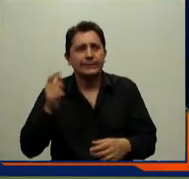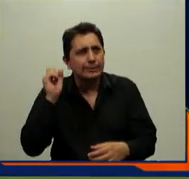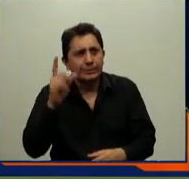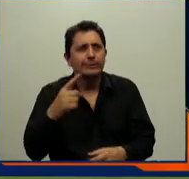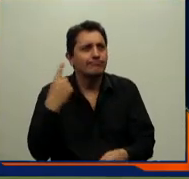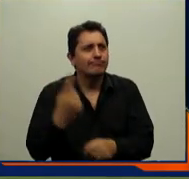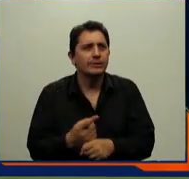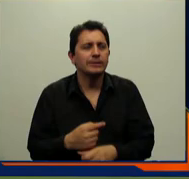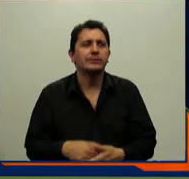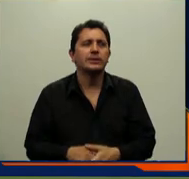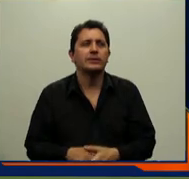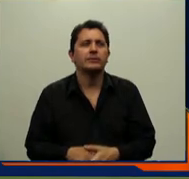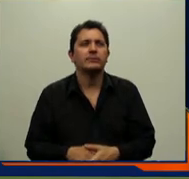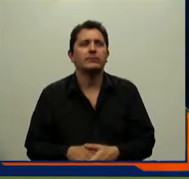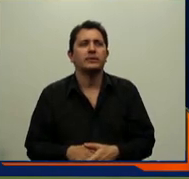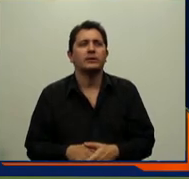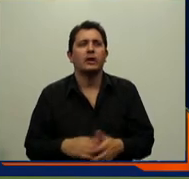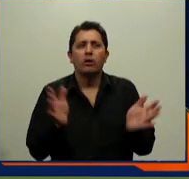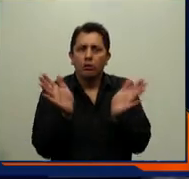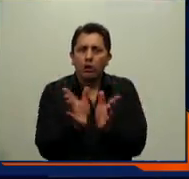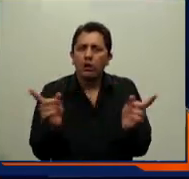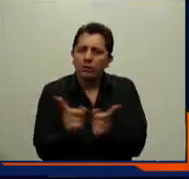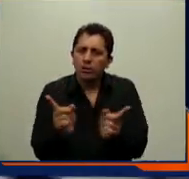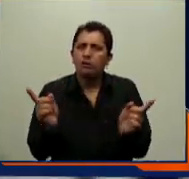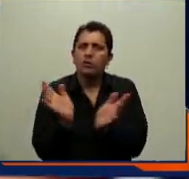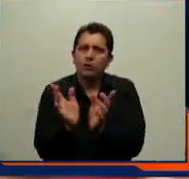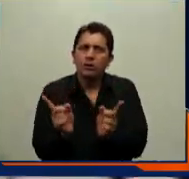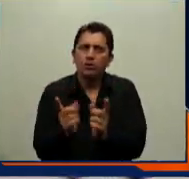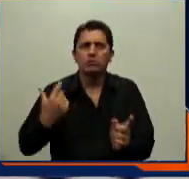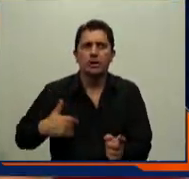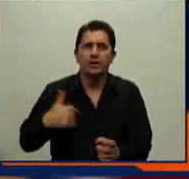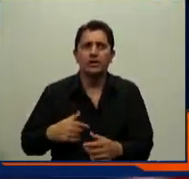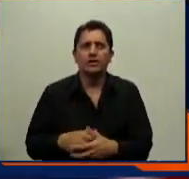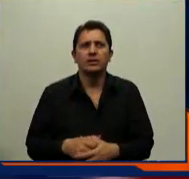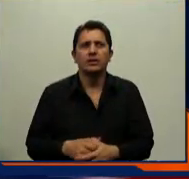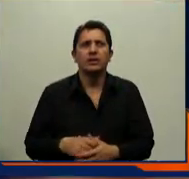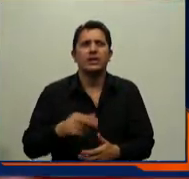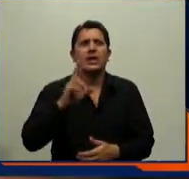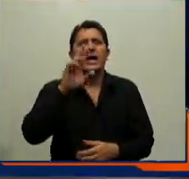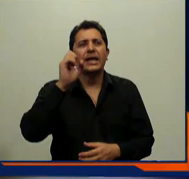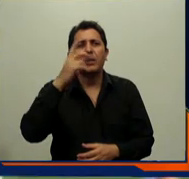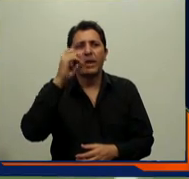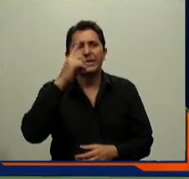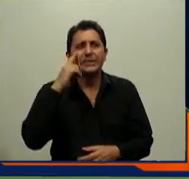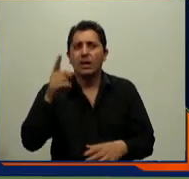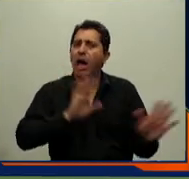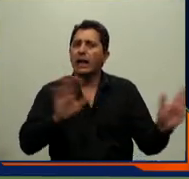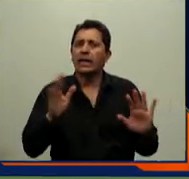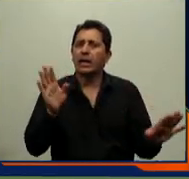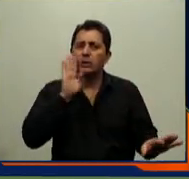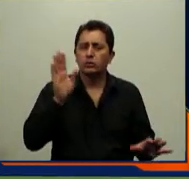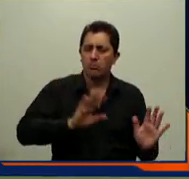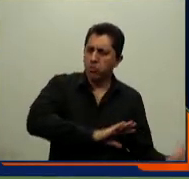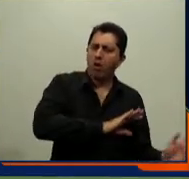diferencia. Con muchos córner corto Argentina en este encuentro, ahora con Carla Rebecki. Y otra vez se luce la arquera de Estados